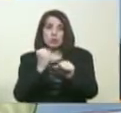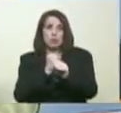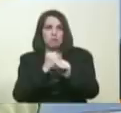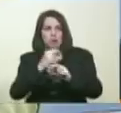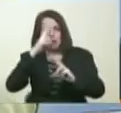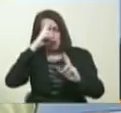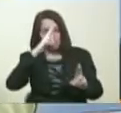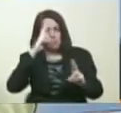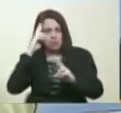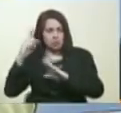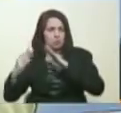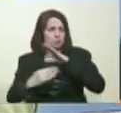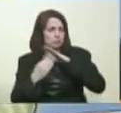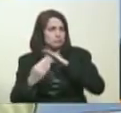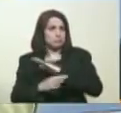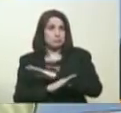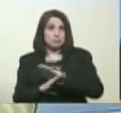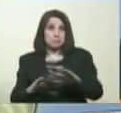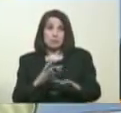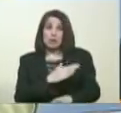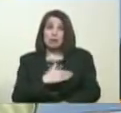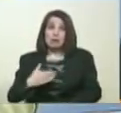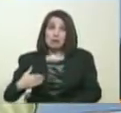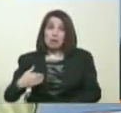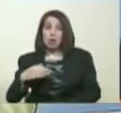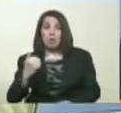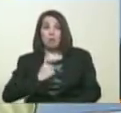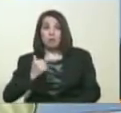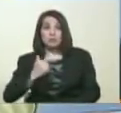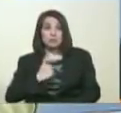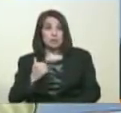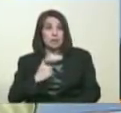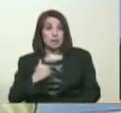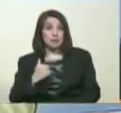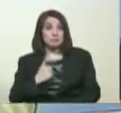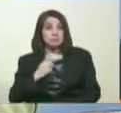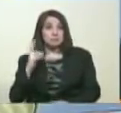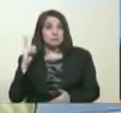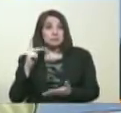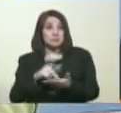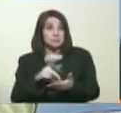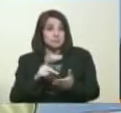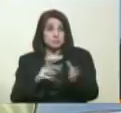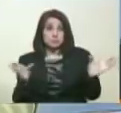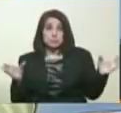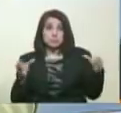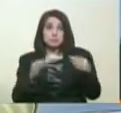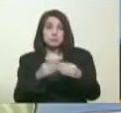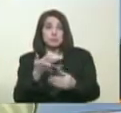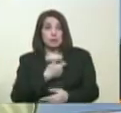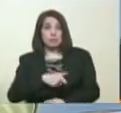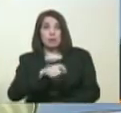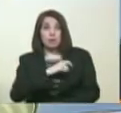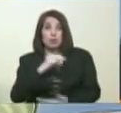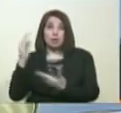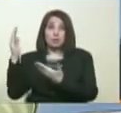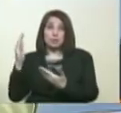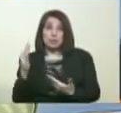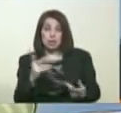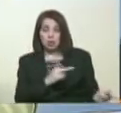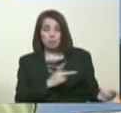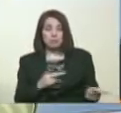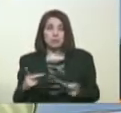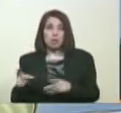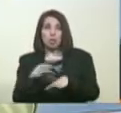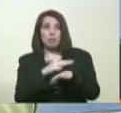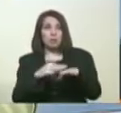respeto. Quiero aprovechar la presencia de un grupo de españoles que han venido, invitados por el